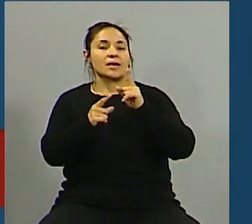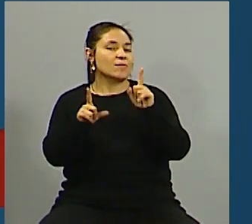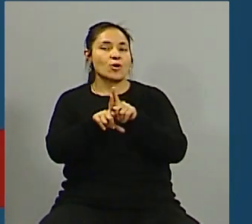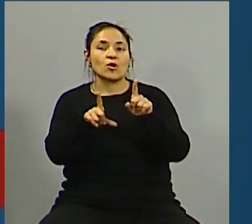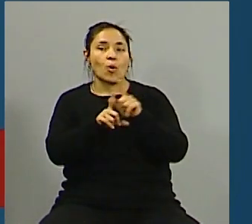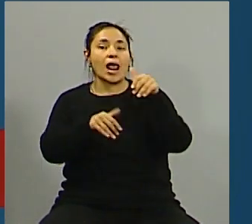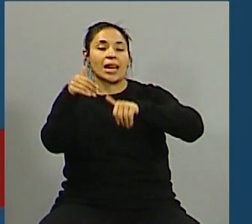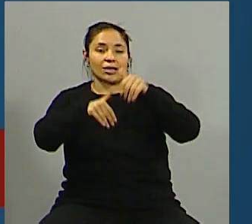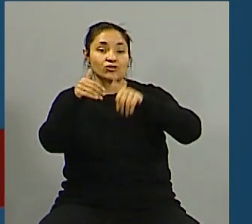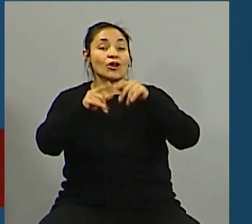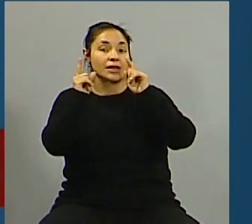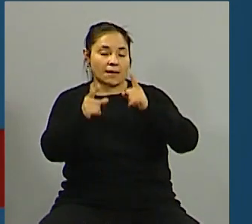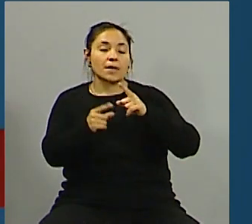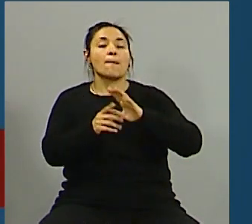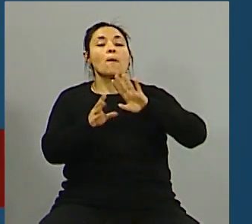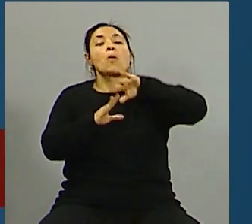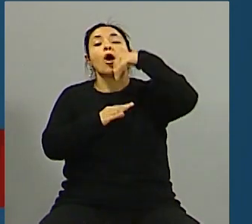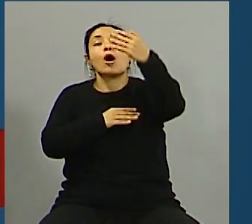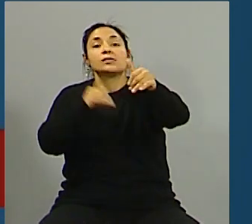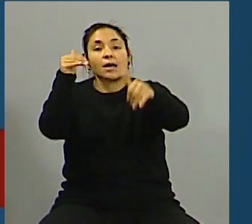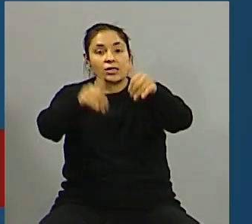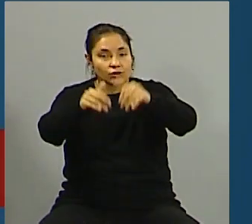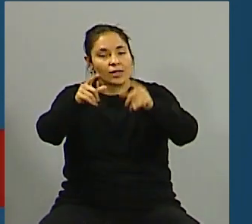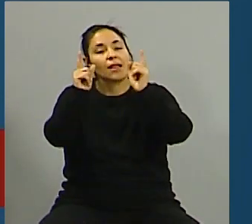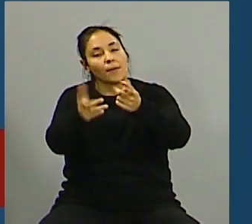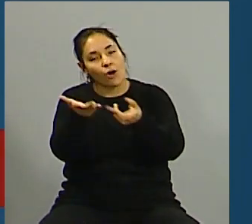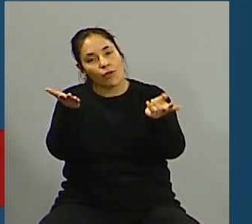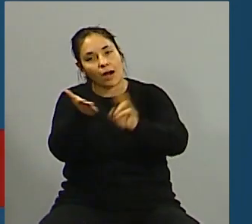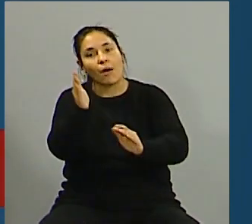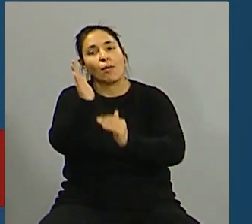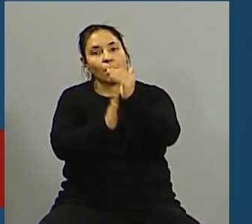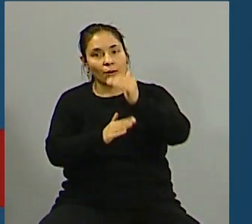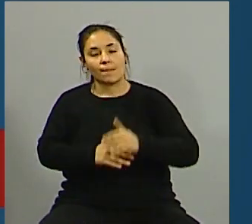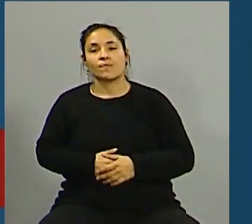De las elecciones, de las próximas elecciones. Justamente